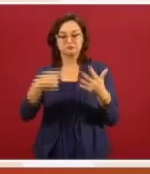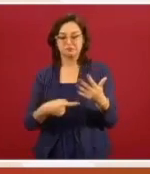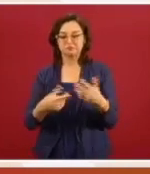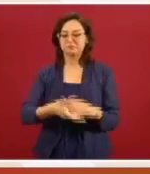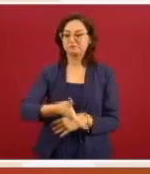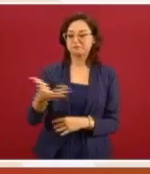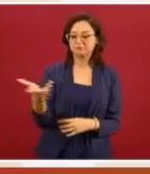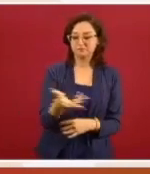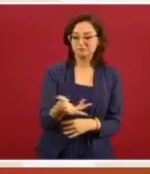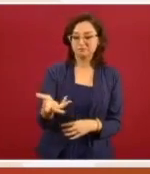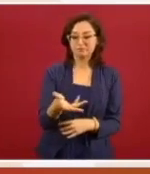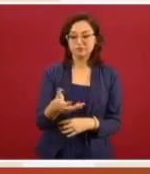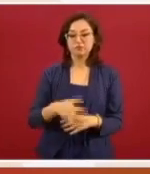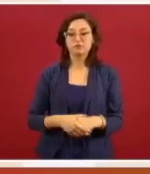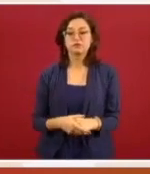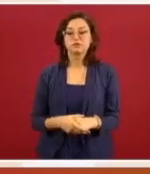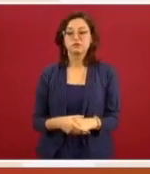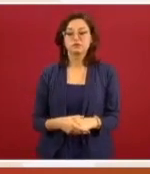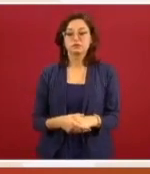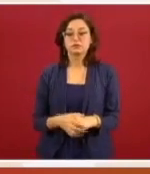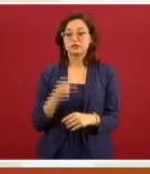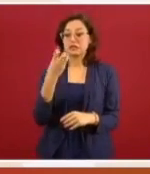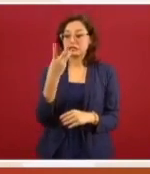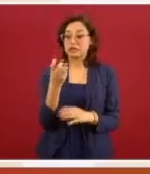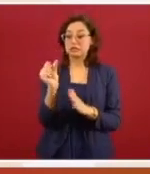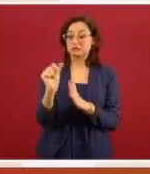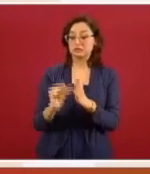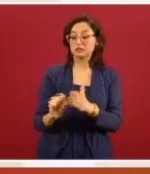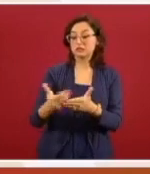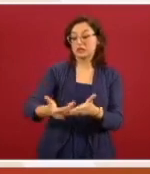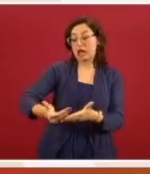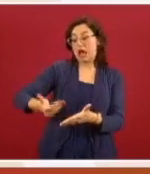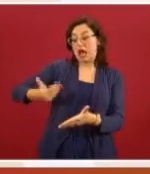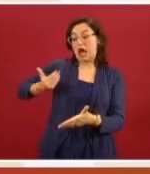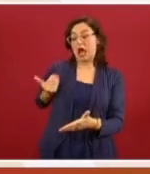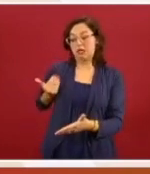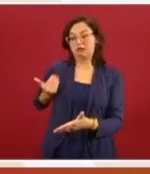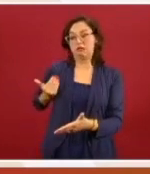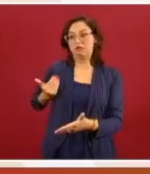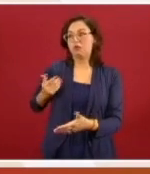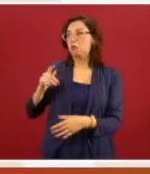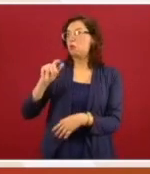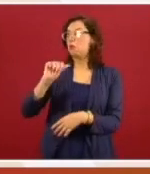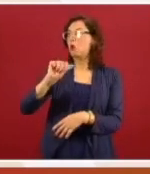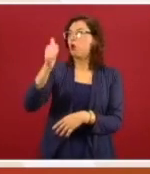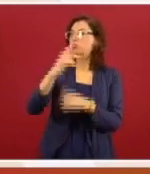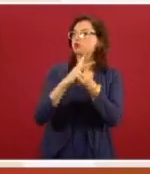Hace 3 meses, antes que otros gobiernos en el mundo,